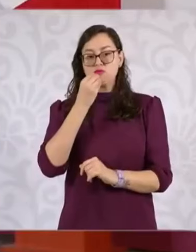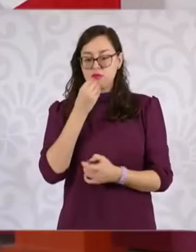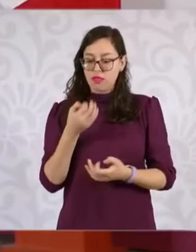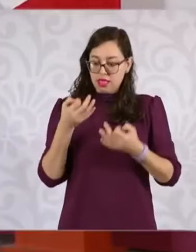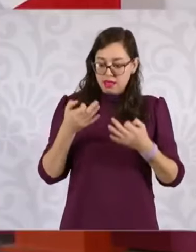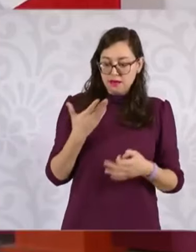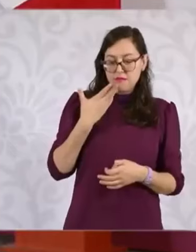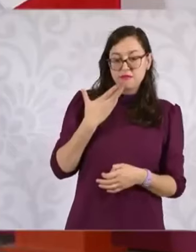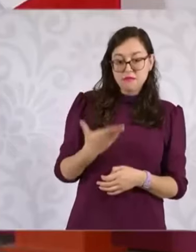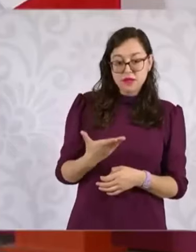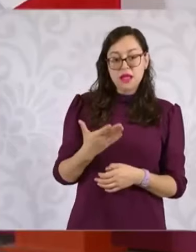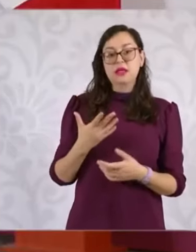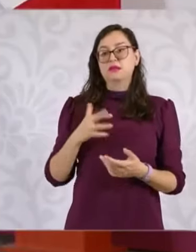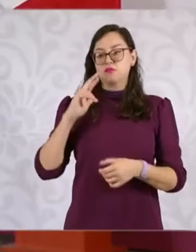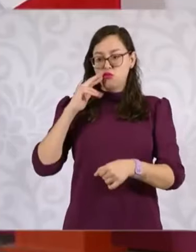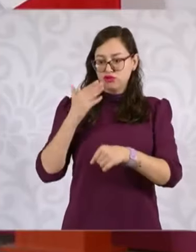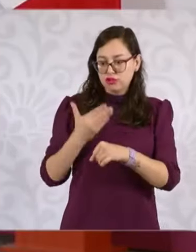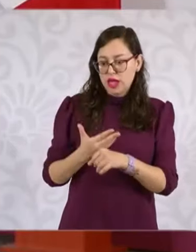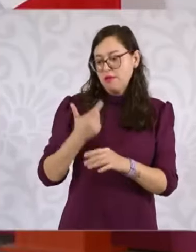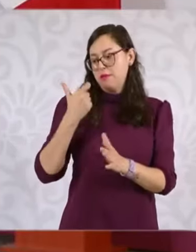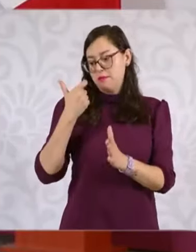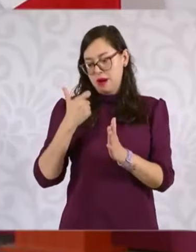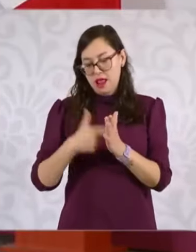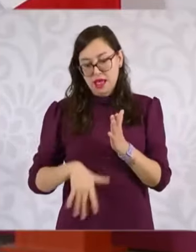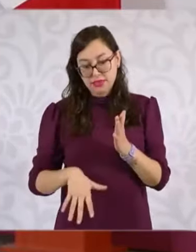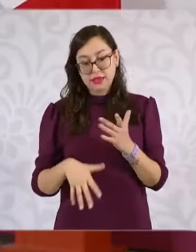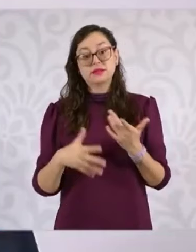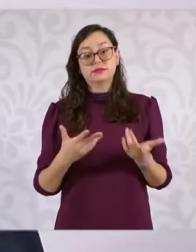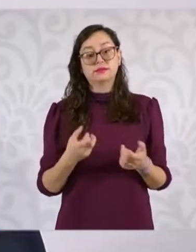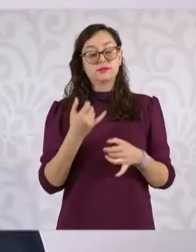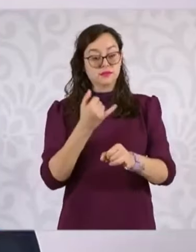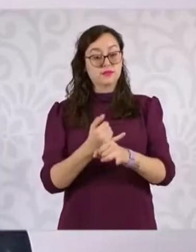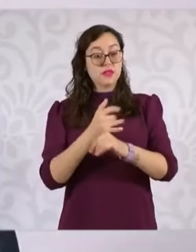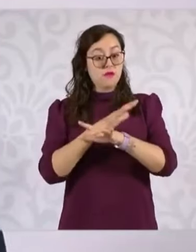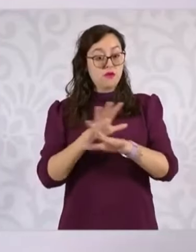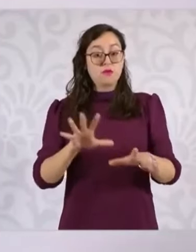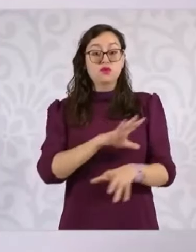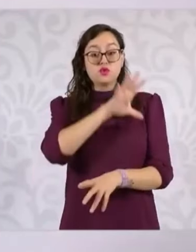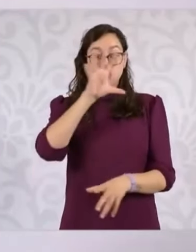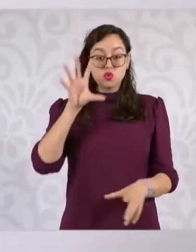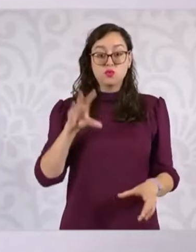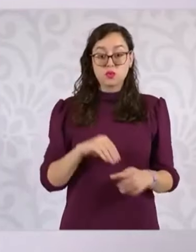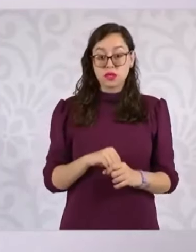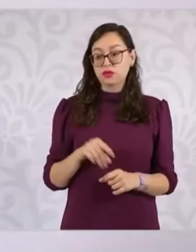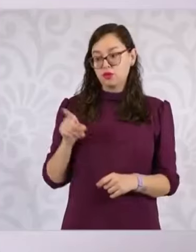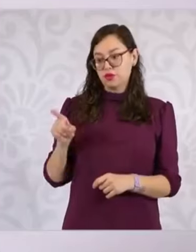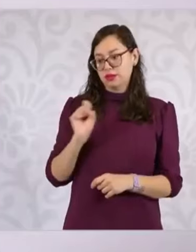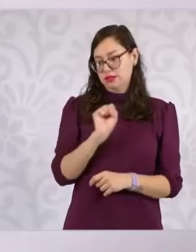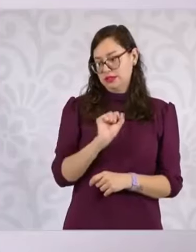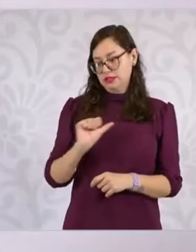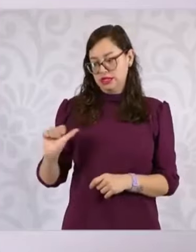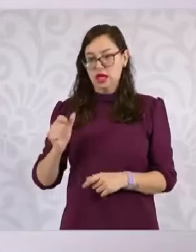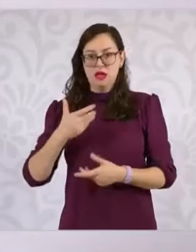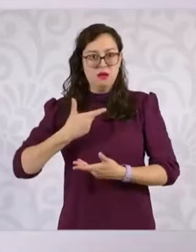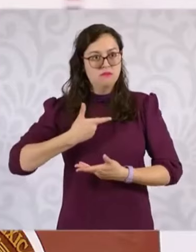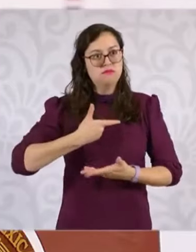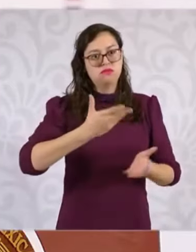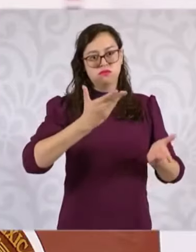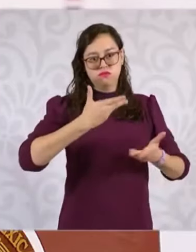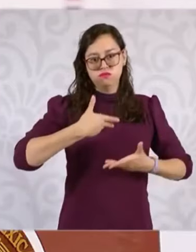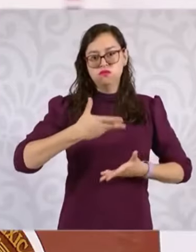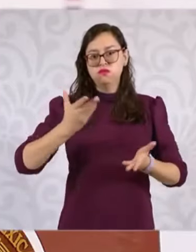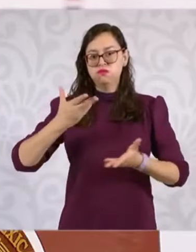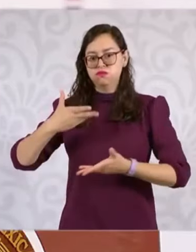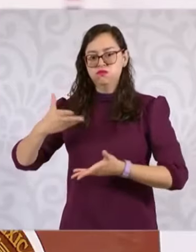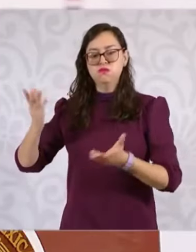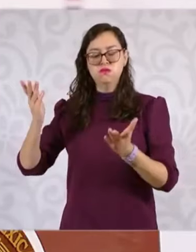Por supuesto que toda la información sobre qué productos y nutrición lo hace la Secretaría de Salud. Entonces, tenemos que